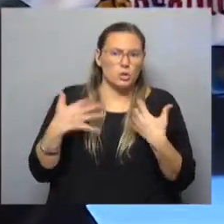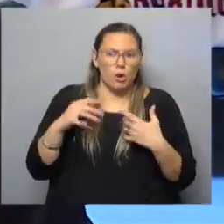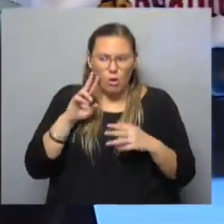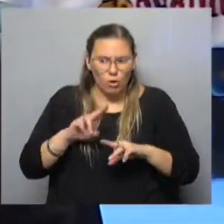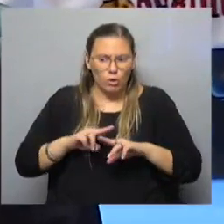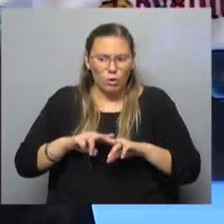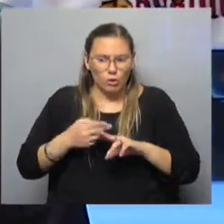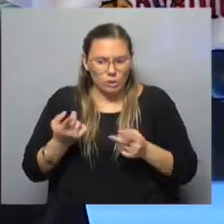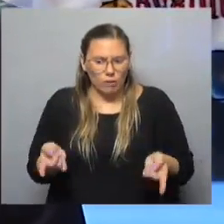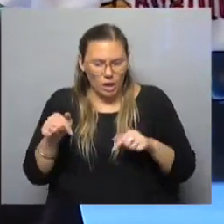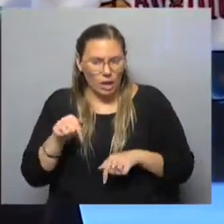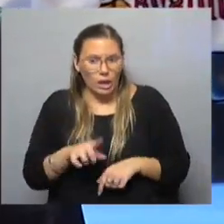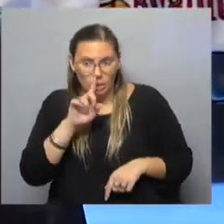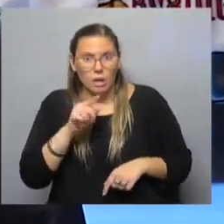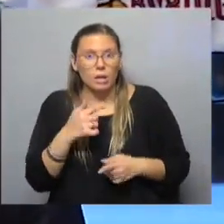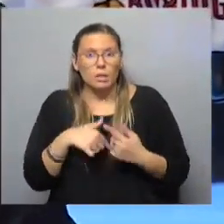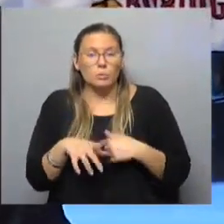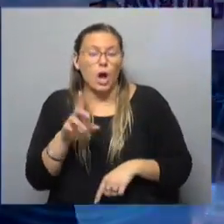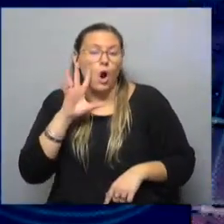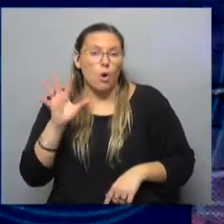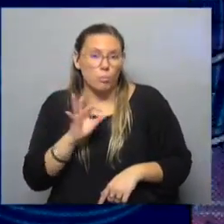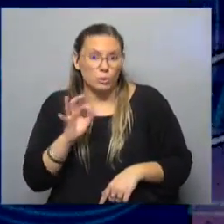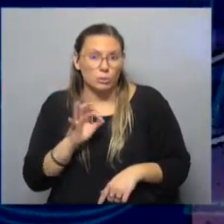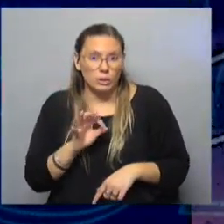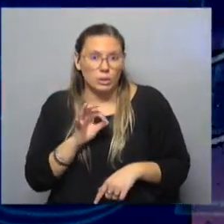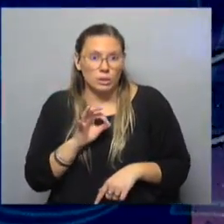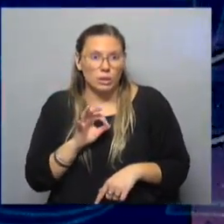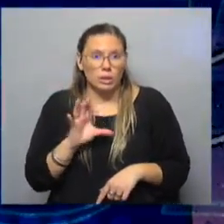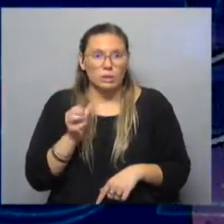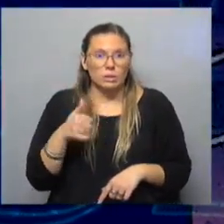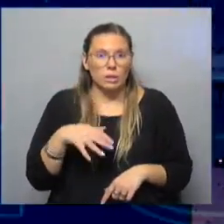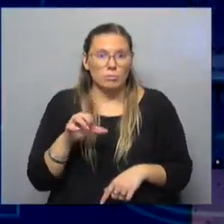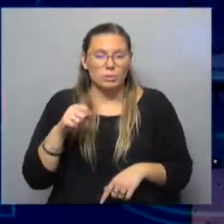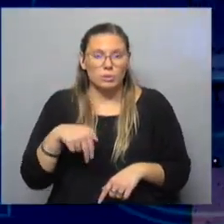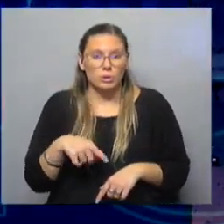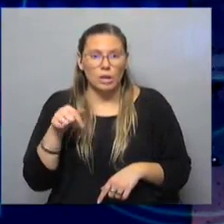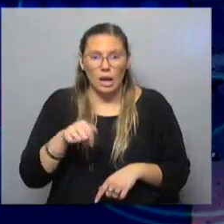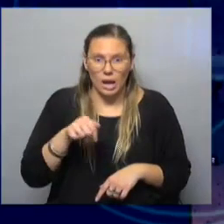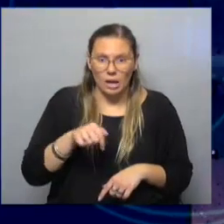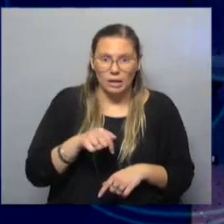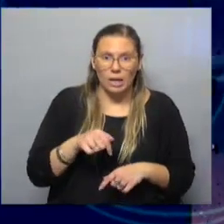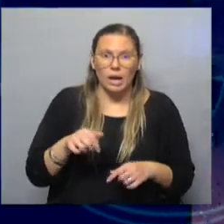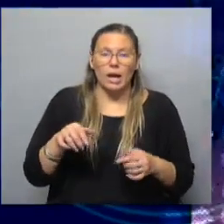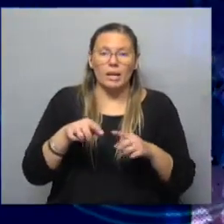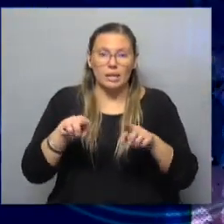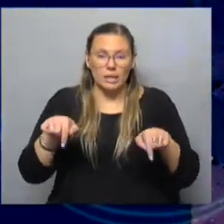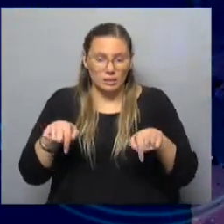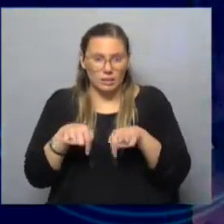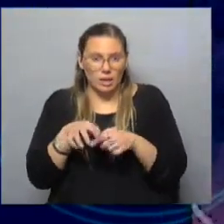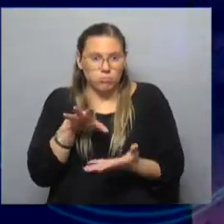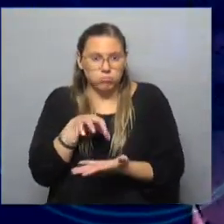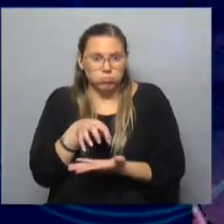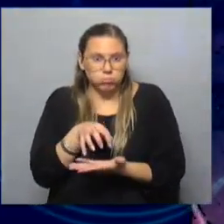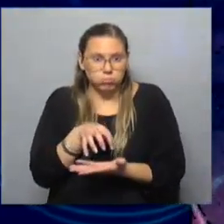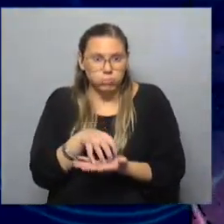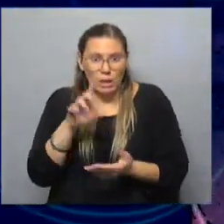verlo acá tan pronto, y es una gran oportunidad que trae Samson acá en el American Box, en este estadio Burbuja espectacular. Es una velada